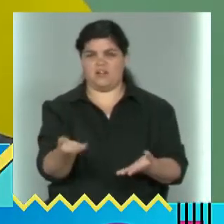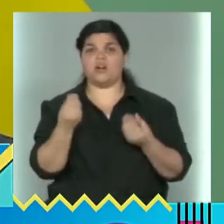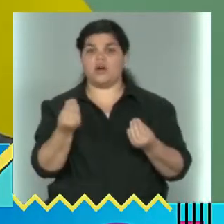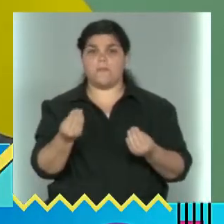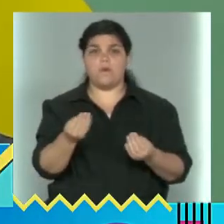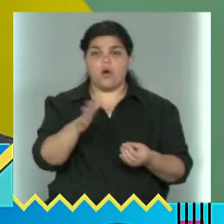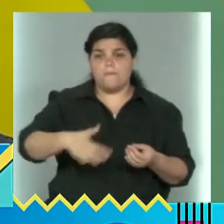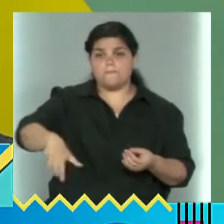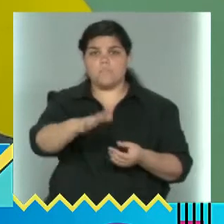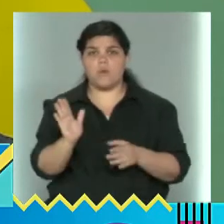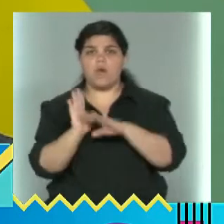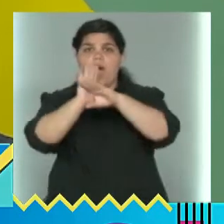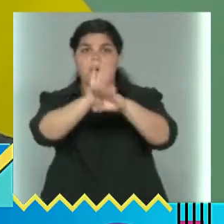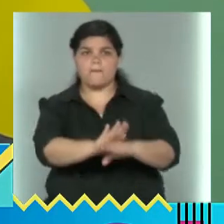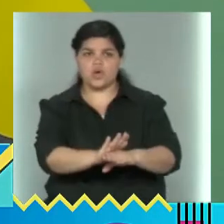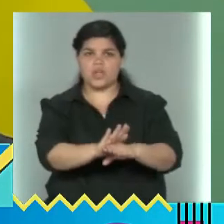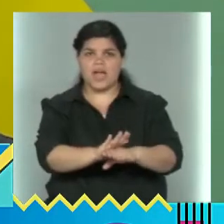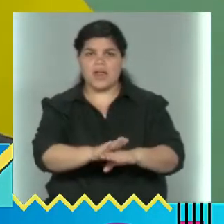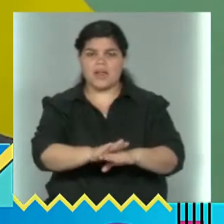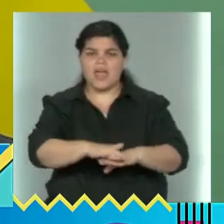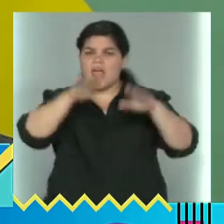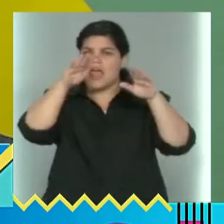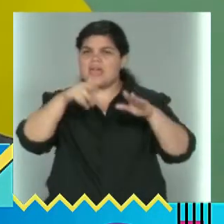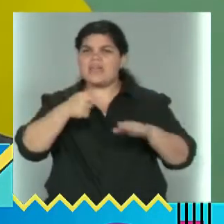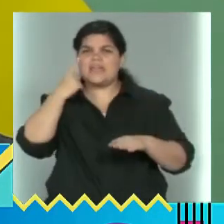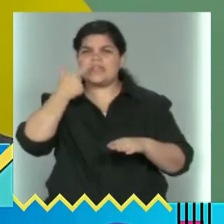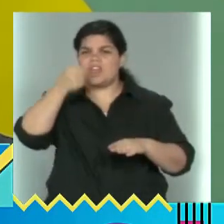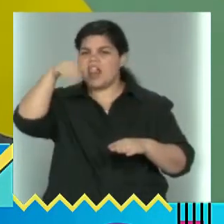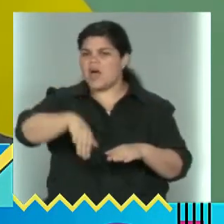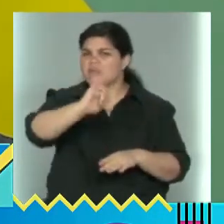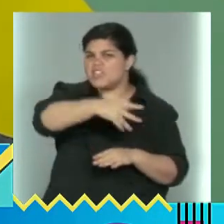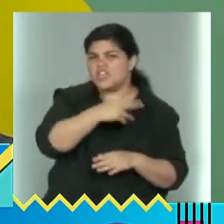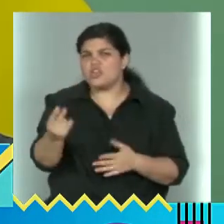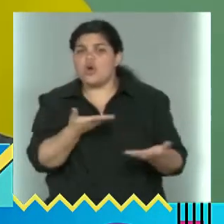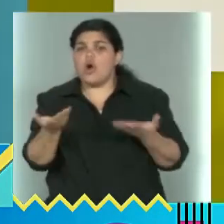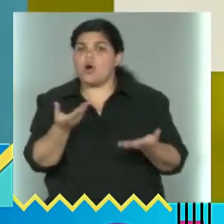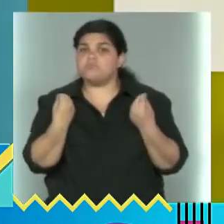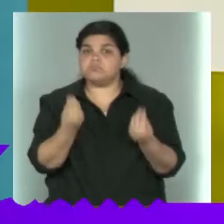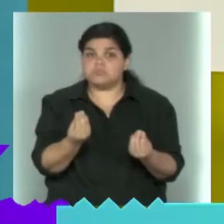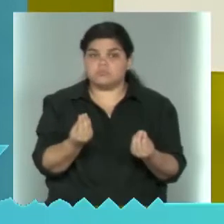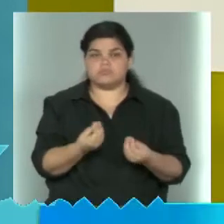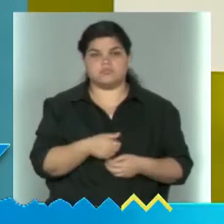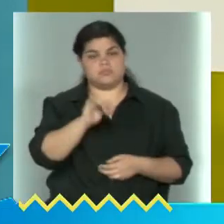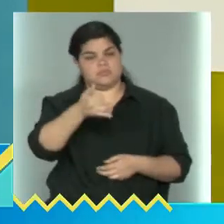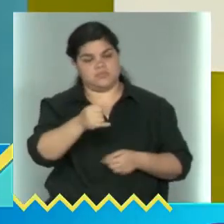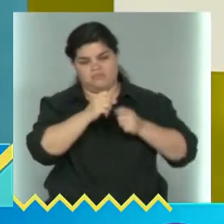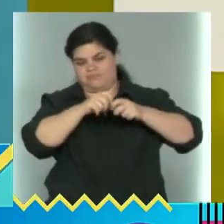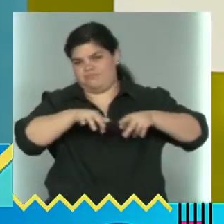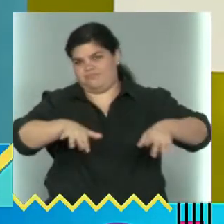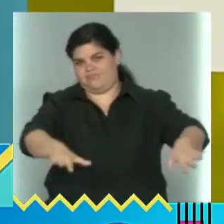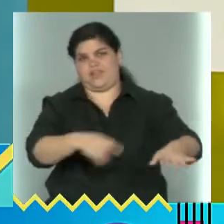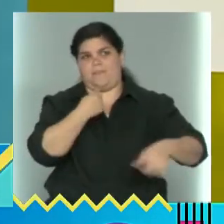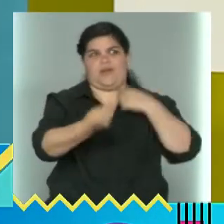contra poblaciones que apoyan el Estado Islámico, ¿o no? Entonces es muy... hay para seguir abriéndolo y obviamente